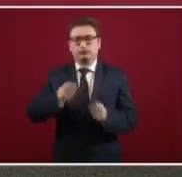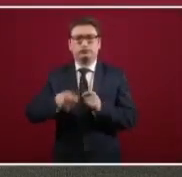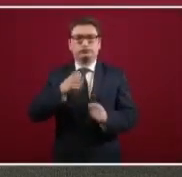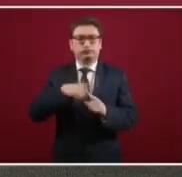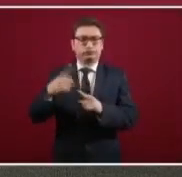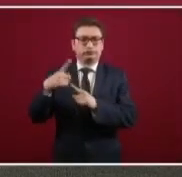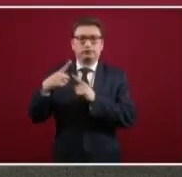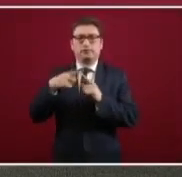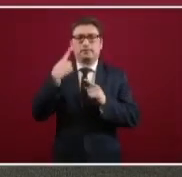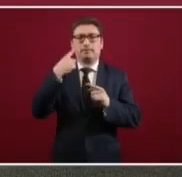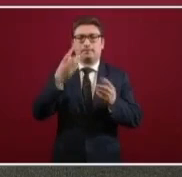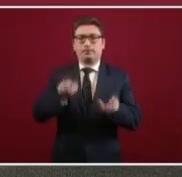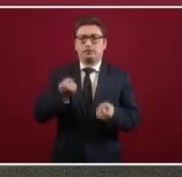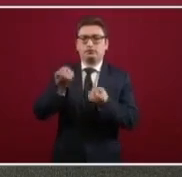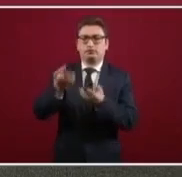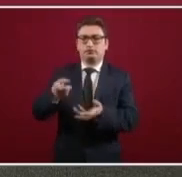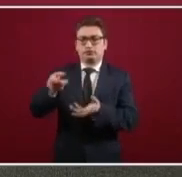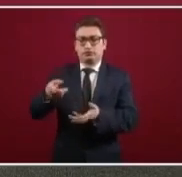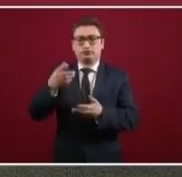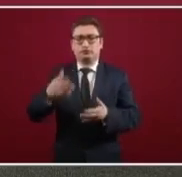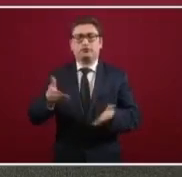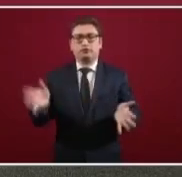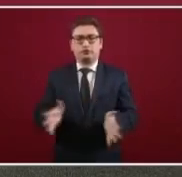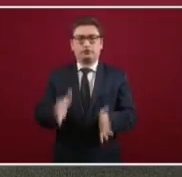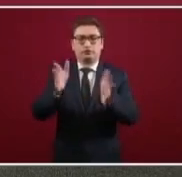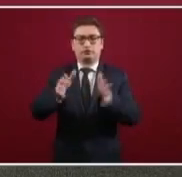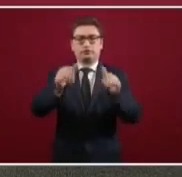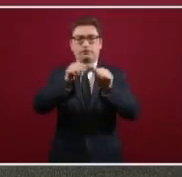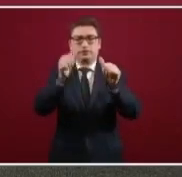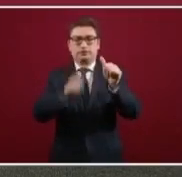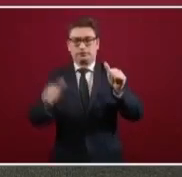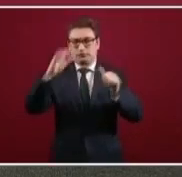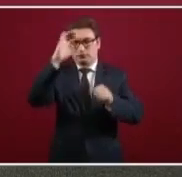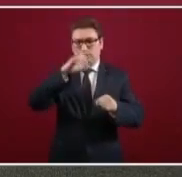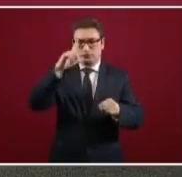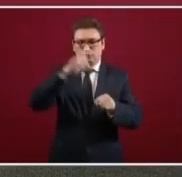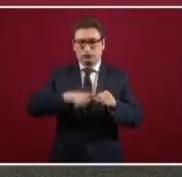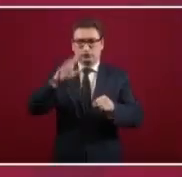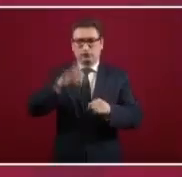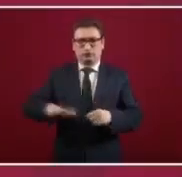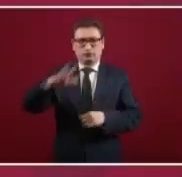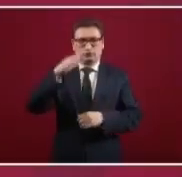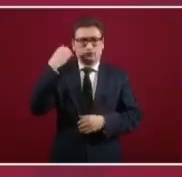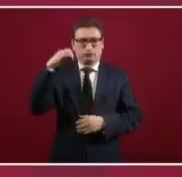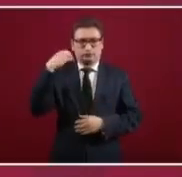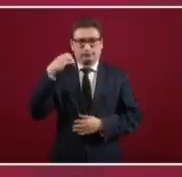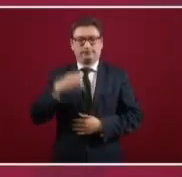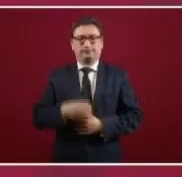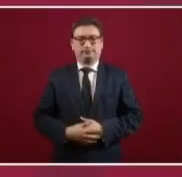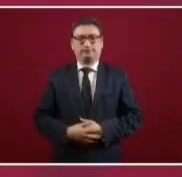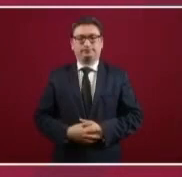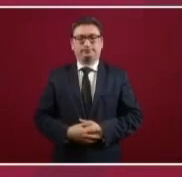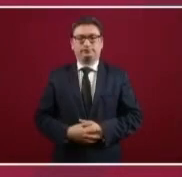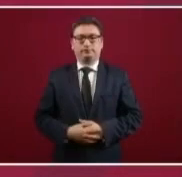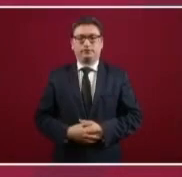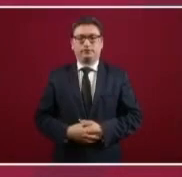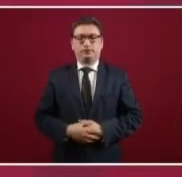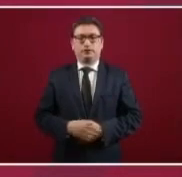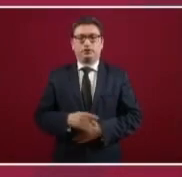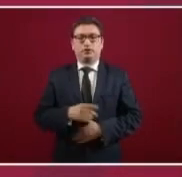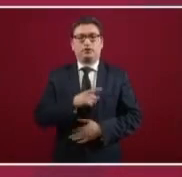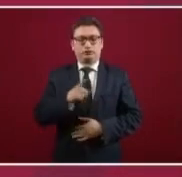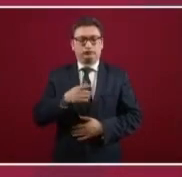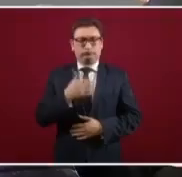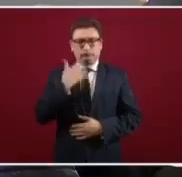para fortalecer actividades artísticas culturales en oaxaca entonces si les parece